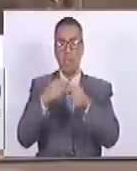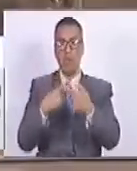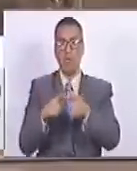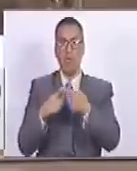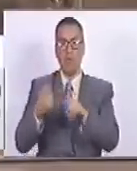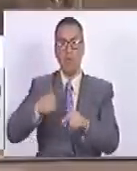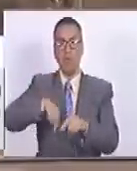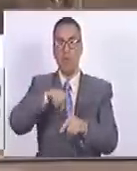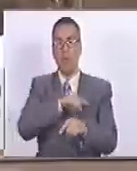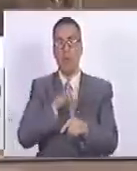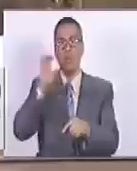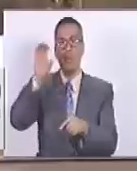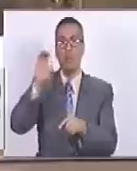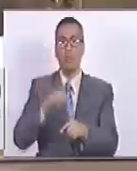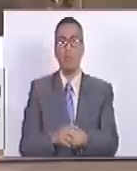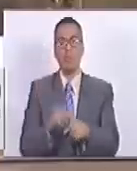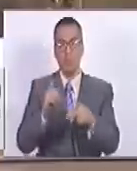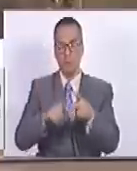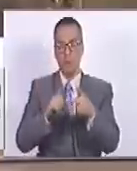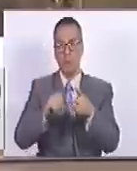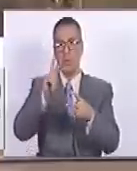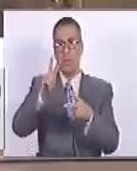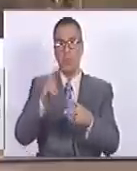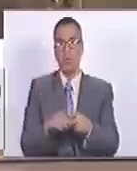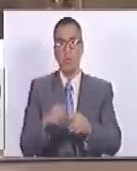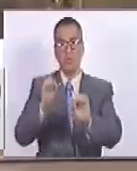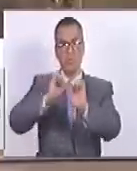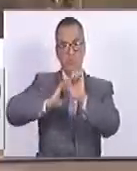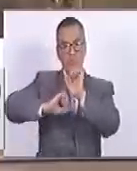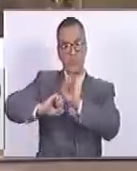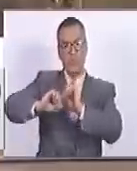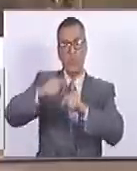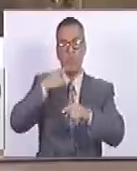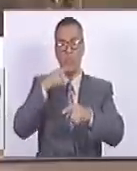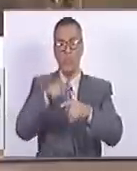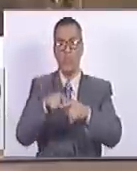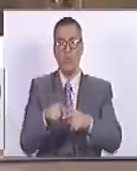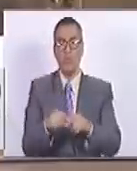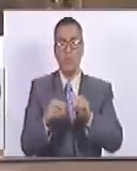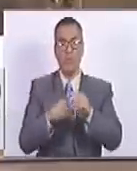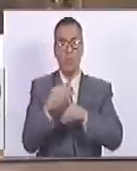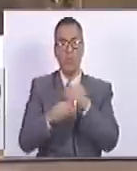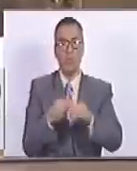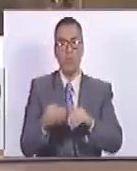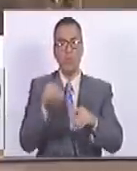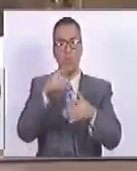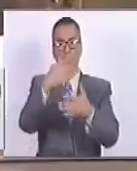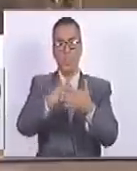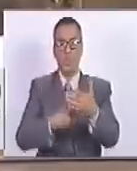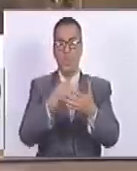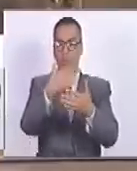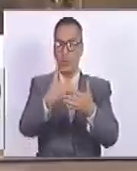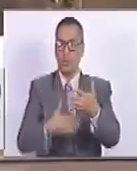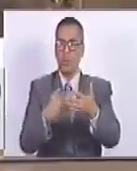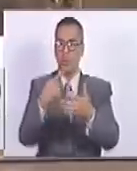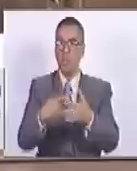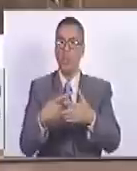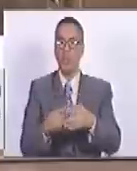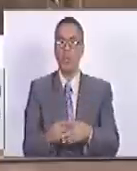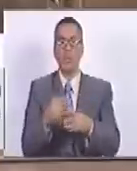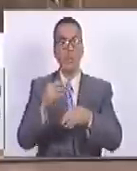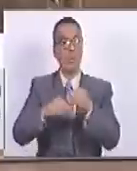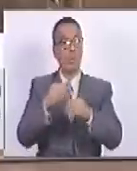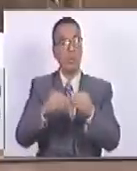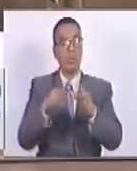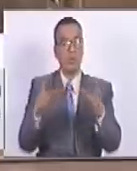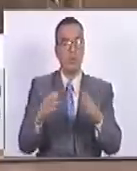los de nuestra patria. Segundo, repudiar los señalamientos expuestos en el referido proyecto de resolución